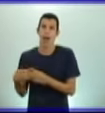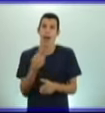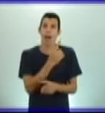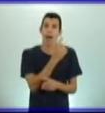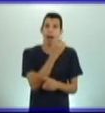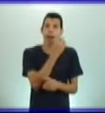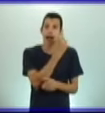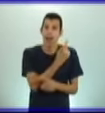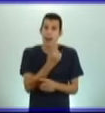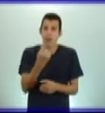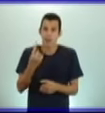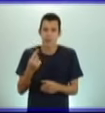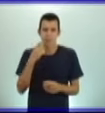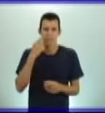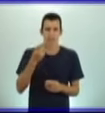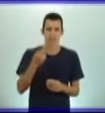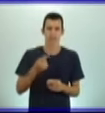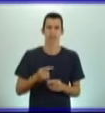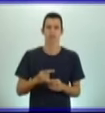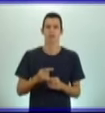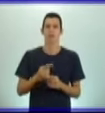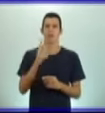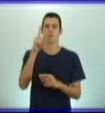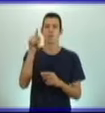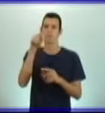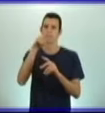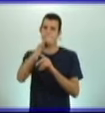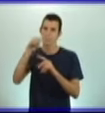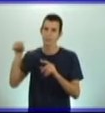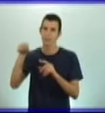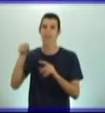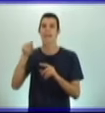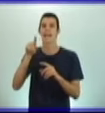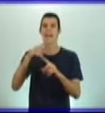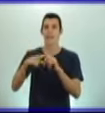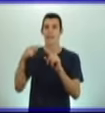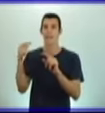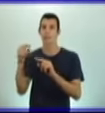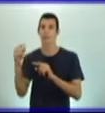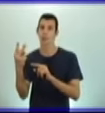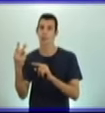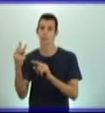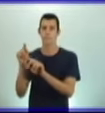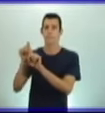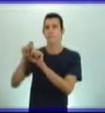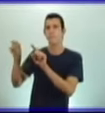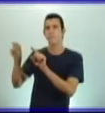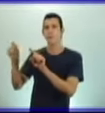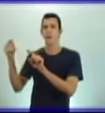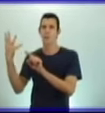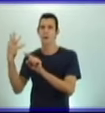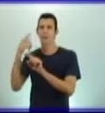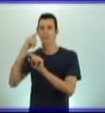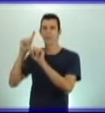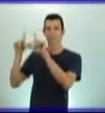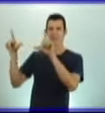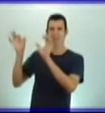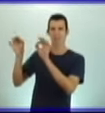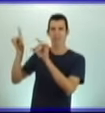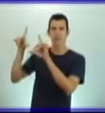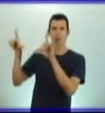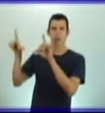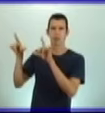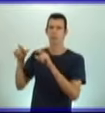menos 4. Tienen todos los elementos del conjunto de los reales. Le va a corresponder un